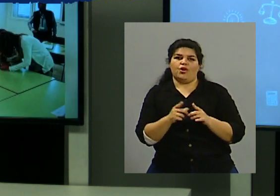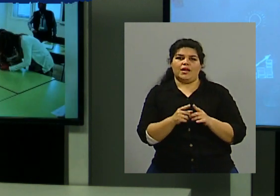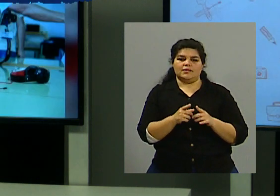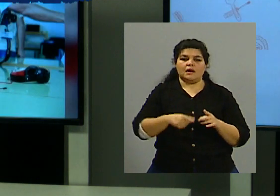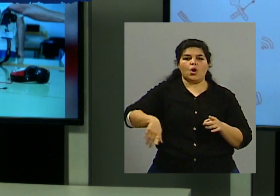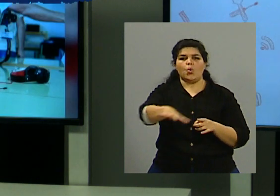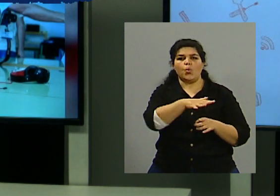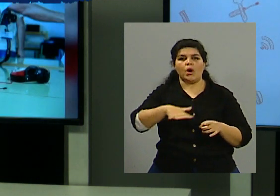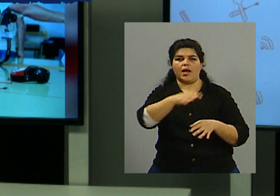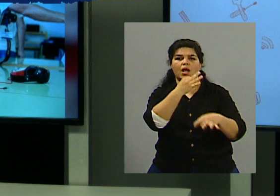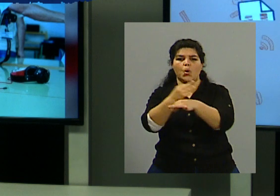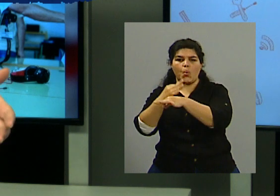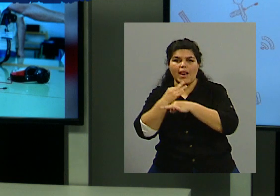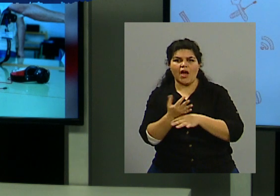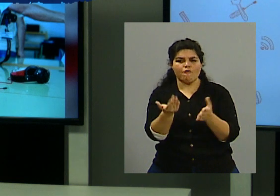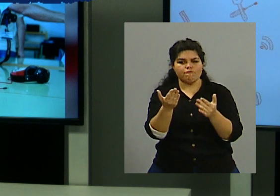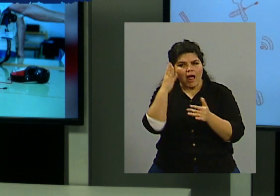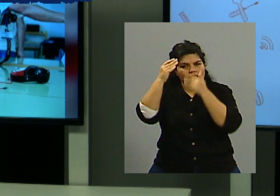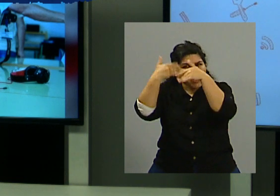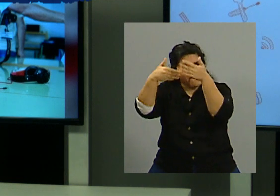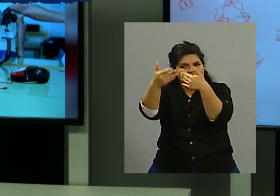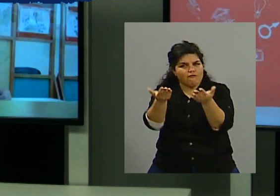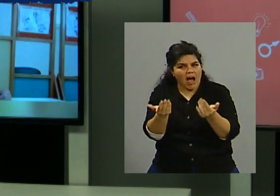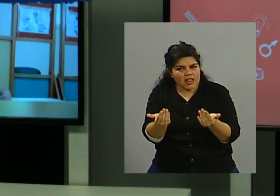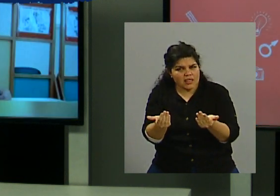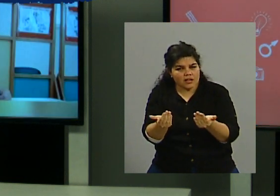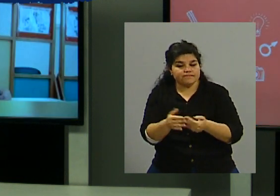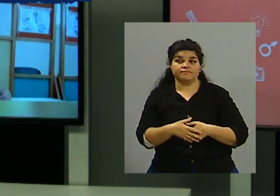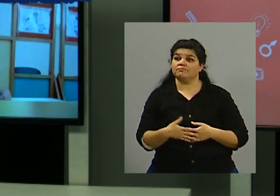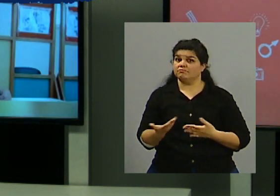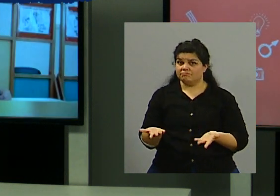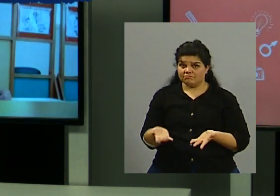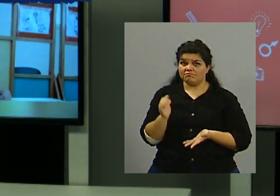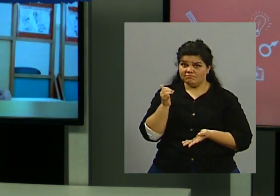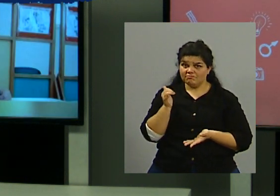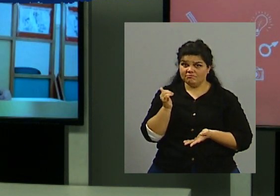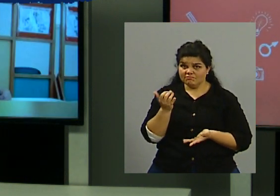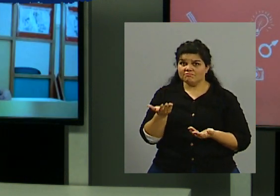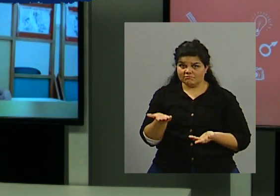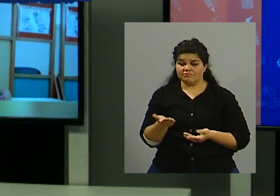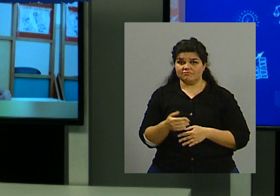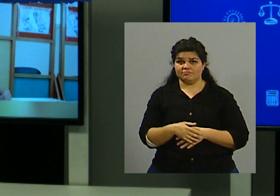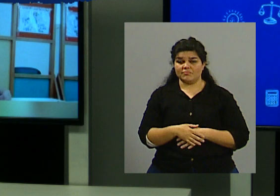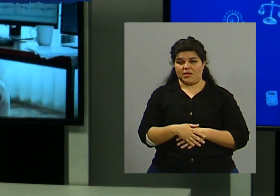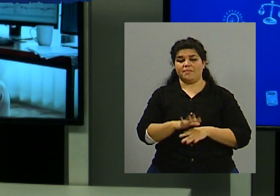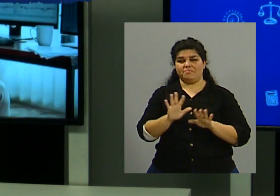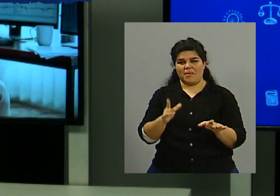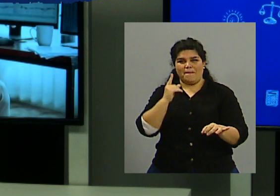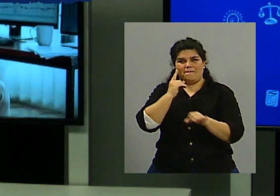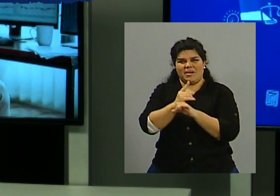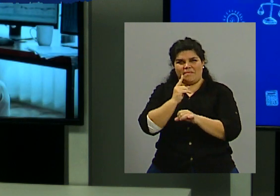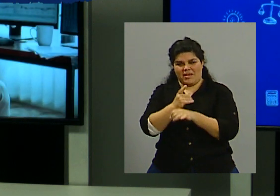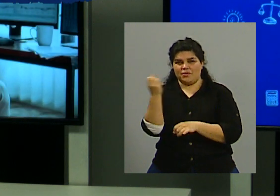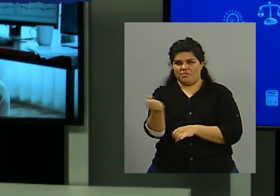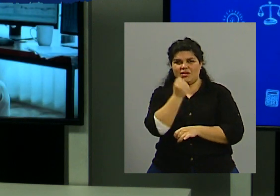que usted habla, para evitar, Totalmente, ¿no?, esto. totalmente. Primero hay una realidad, por lo menos en